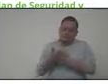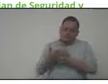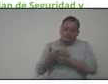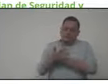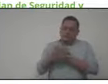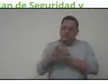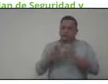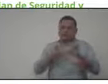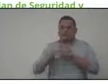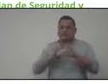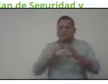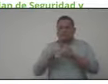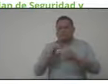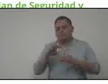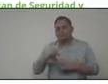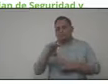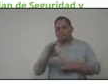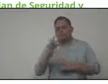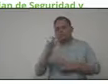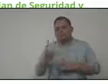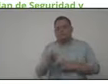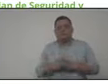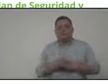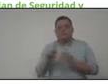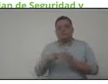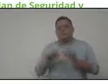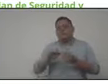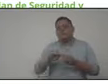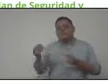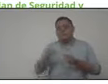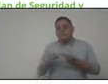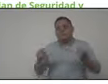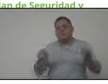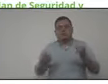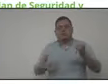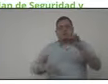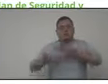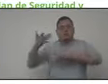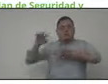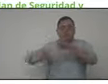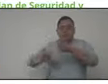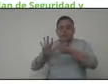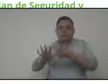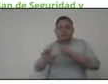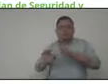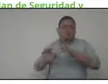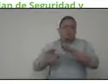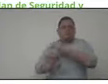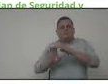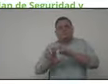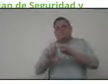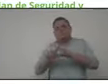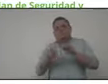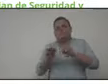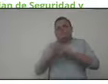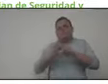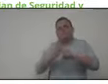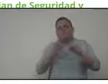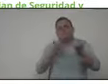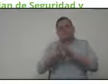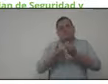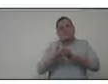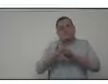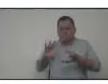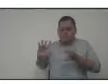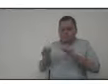la comunicación, PETI, plan de tratamiento de riesgos y privacidad de la información, plan de seguridad y privacidad de la información.